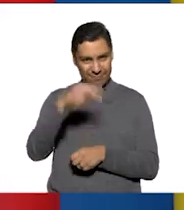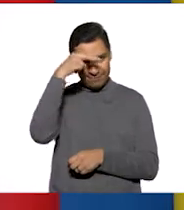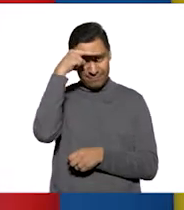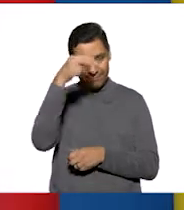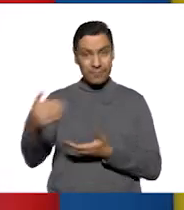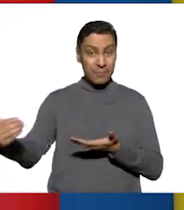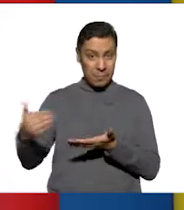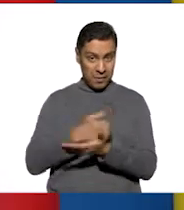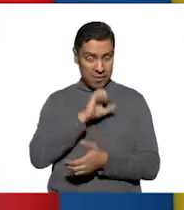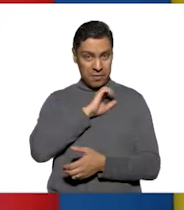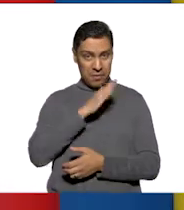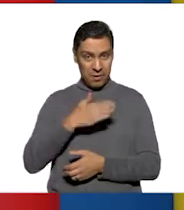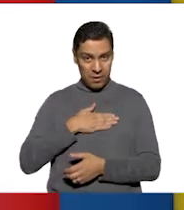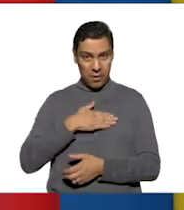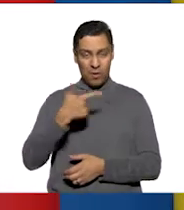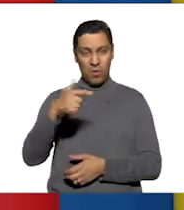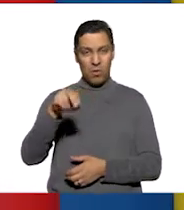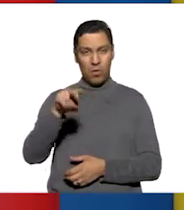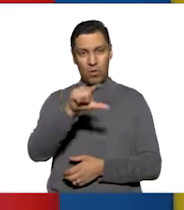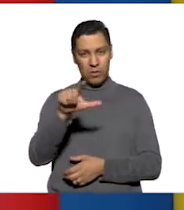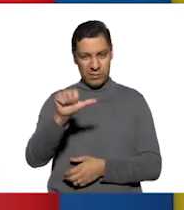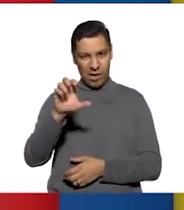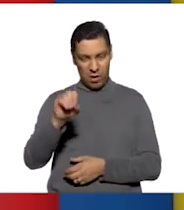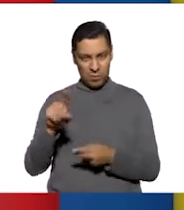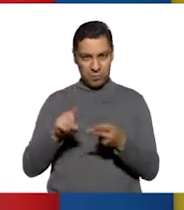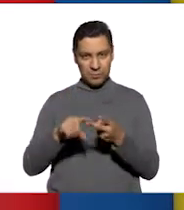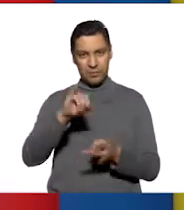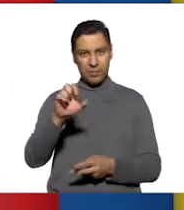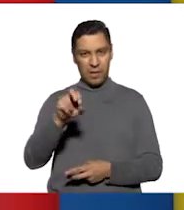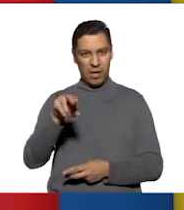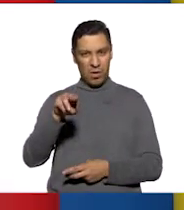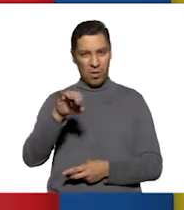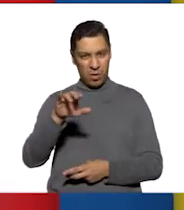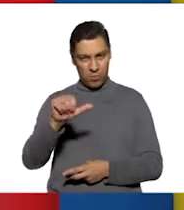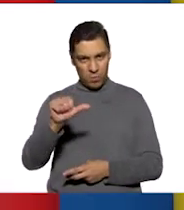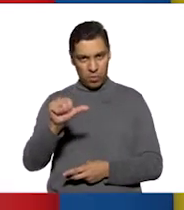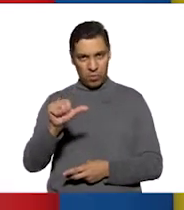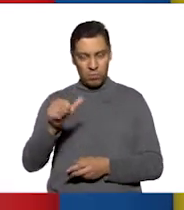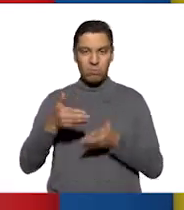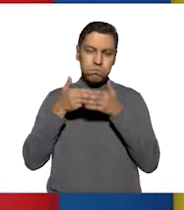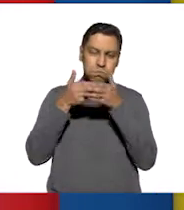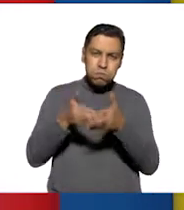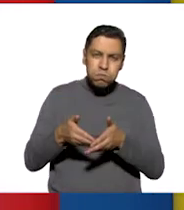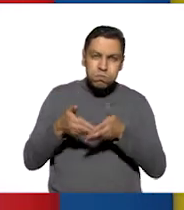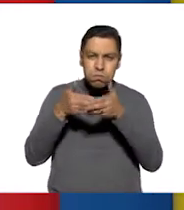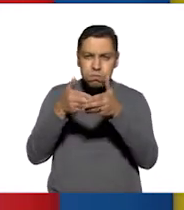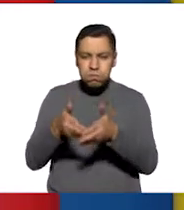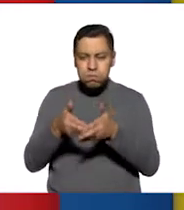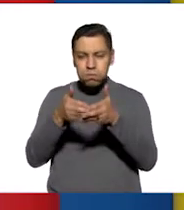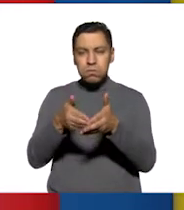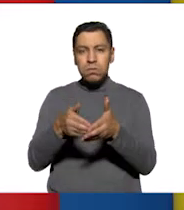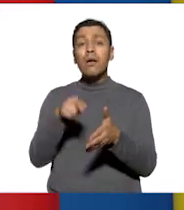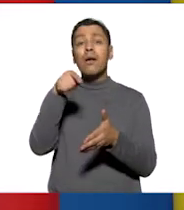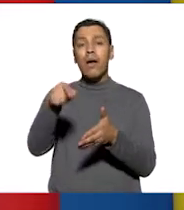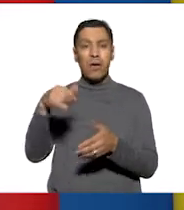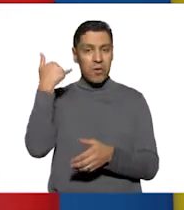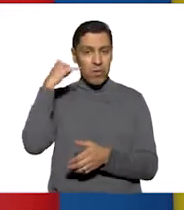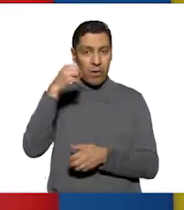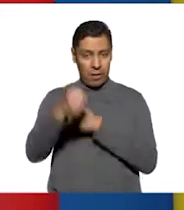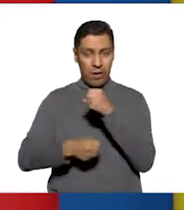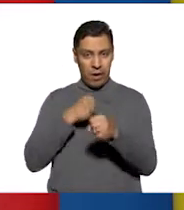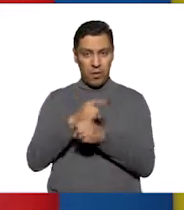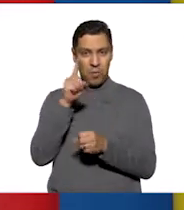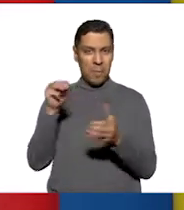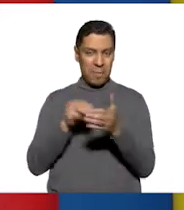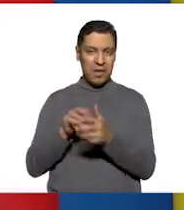llegaron los españoles Gonzalo Guerrero y Jerónimo de Aguilar, quienes naufragaron en la península de Yucatán en el año de 1511